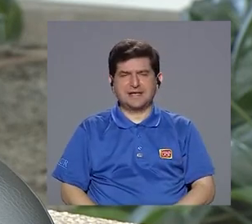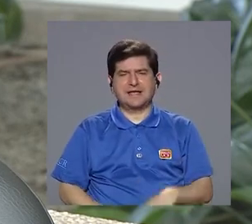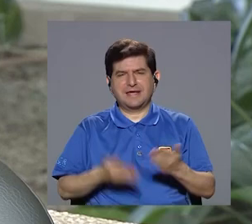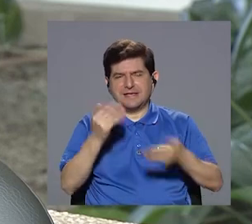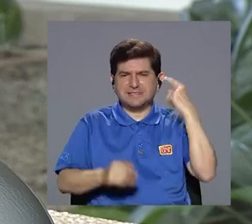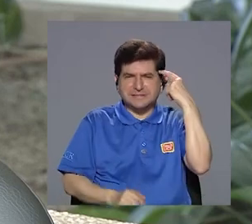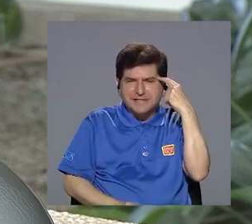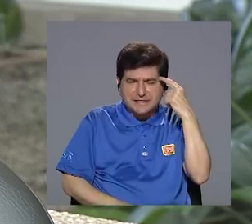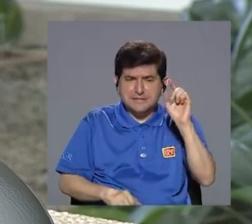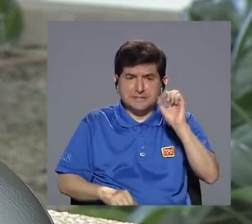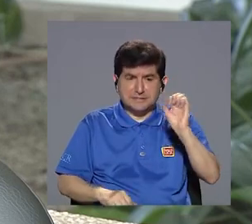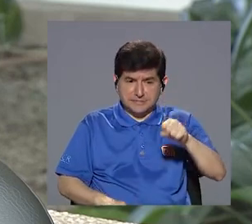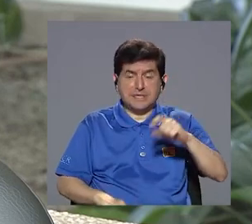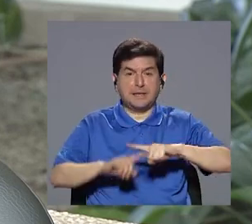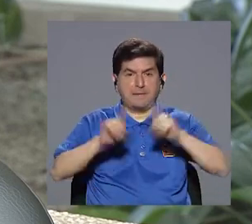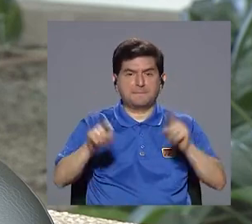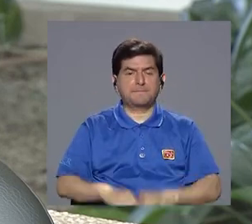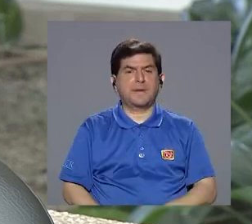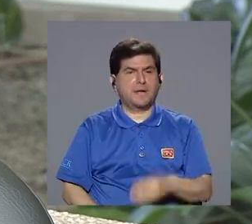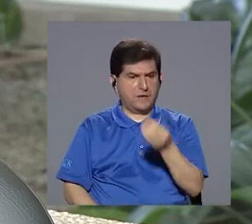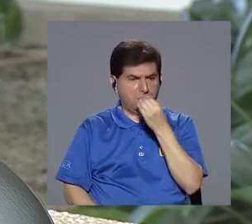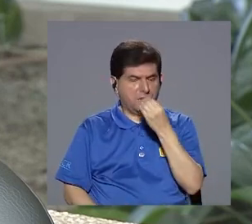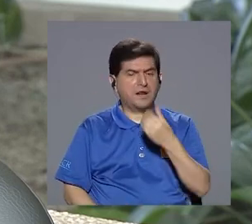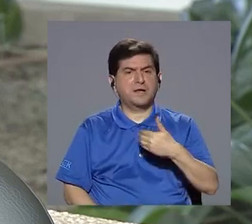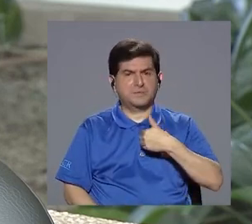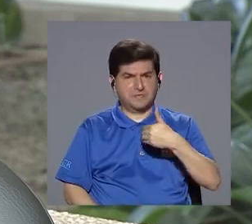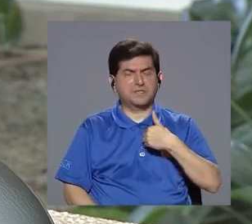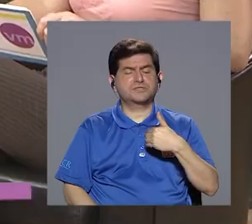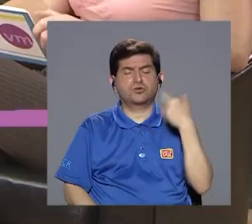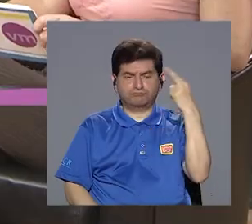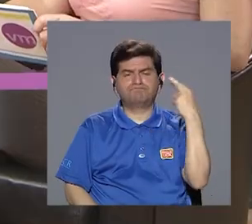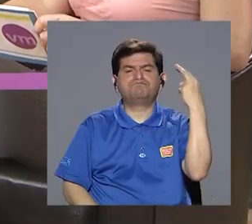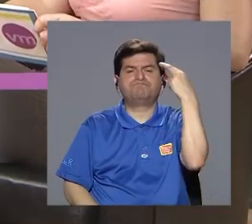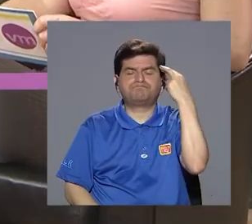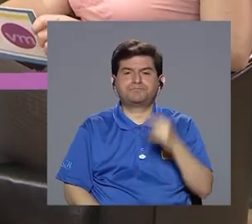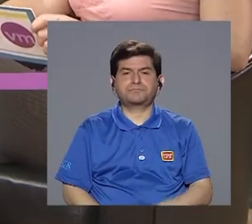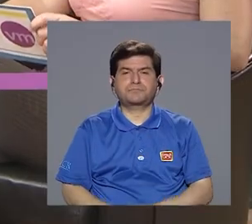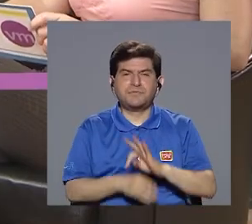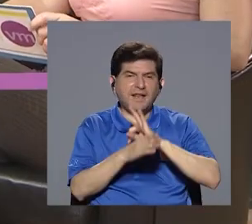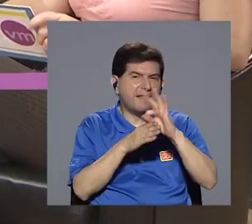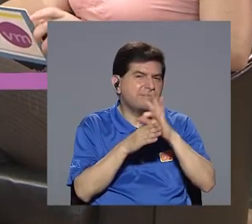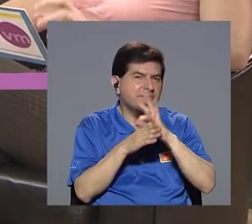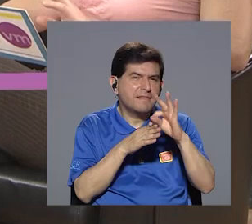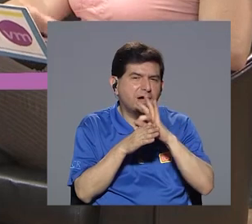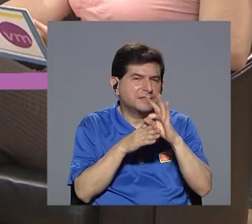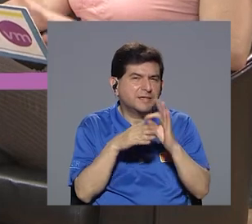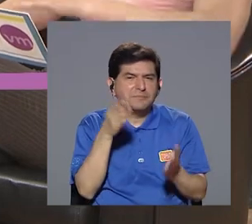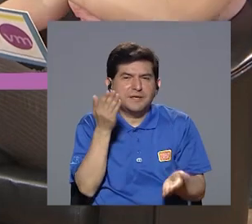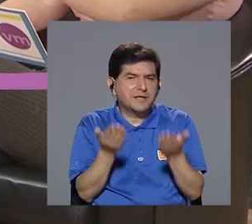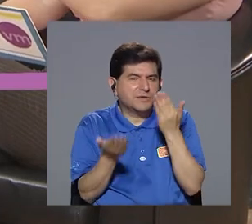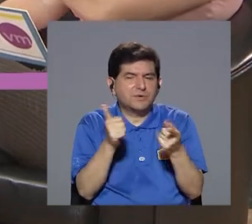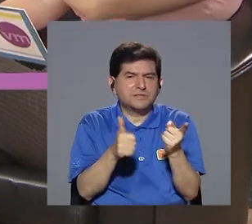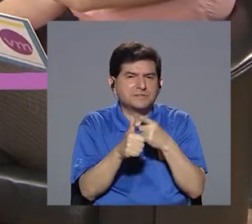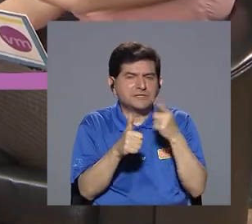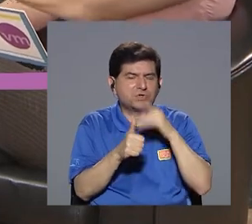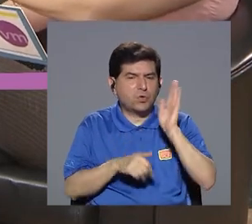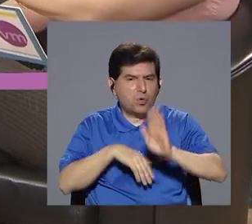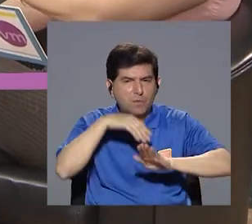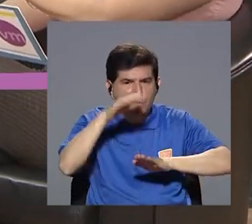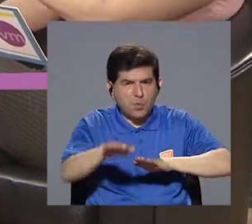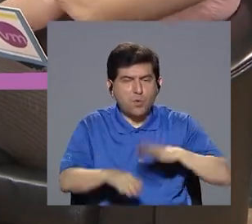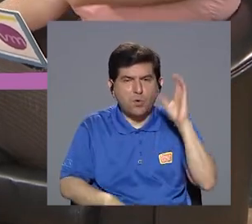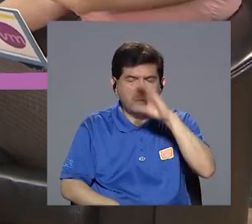hay varias cosas que ellos señalan en la alimentación que sí tienen razón. Okay. El tratamiento, digamos, bueno, o tal vez un primer